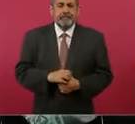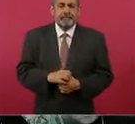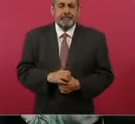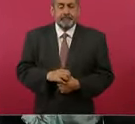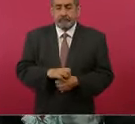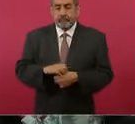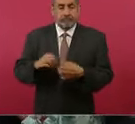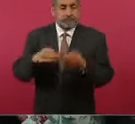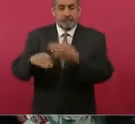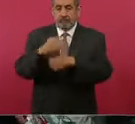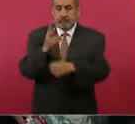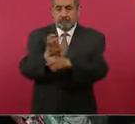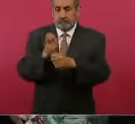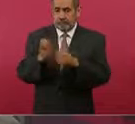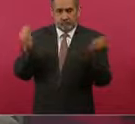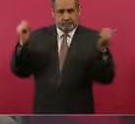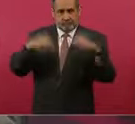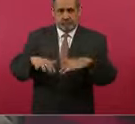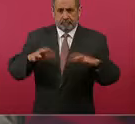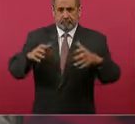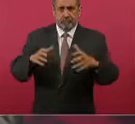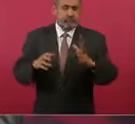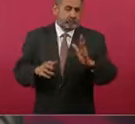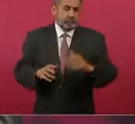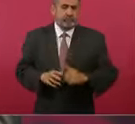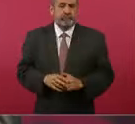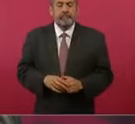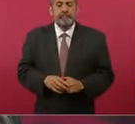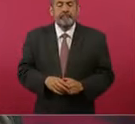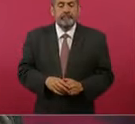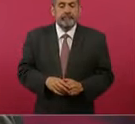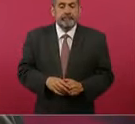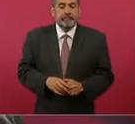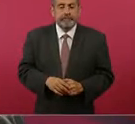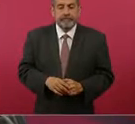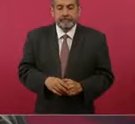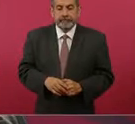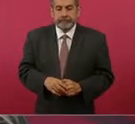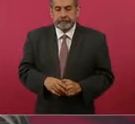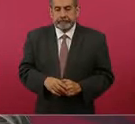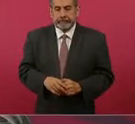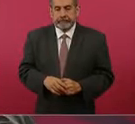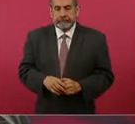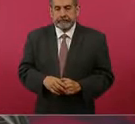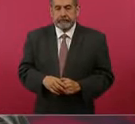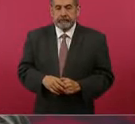Están invitados todos, nada más que